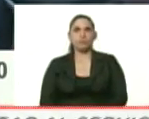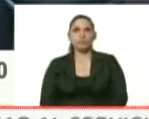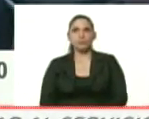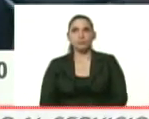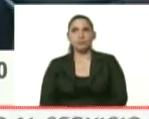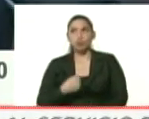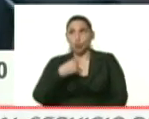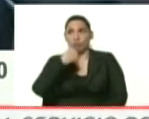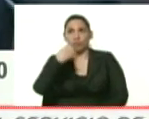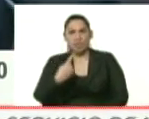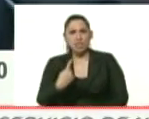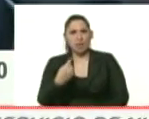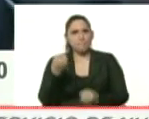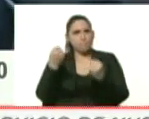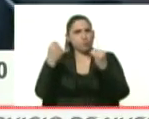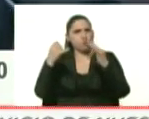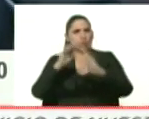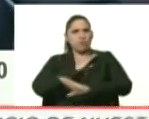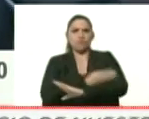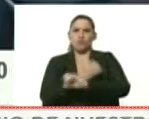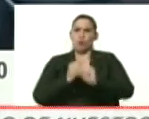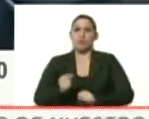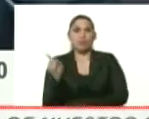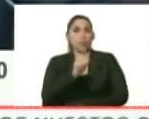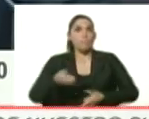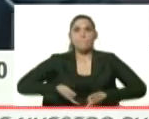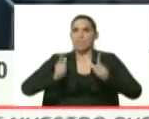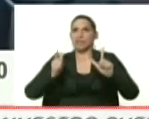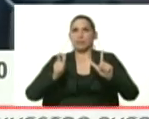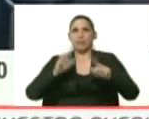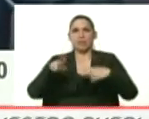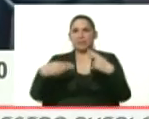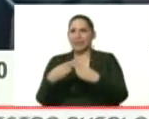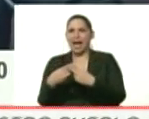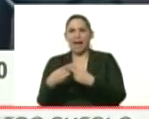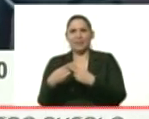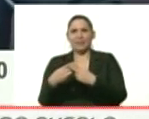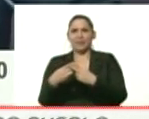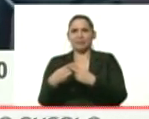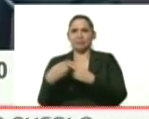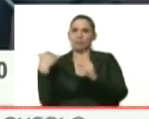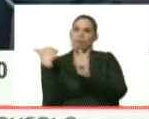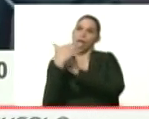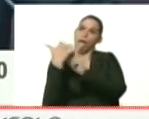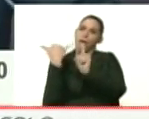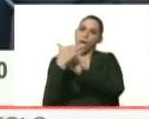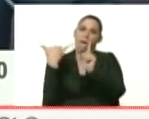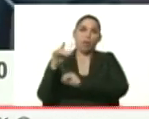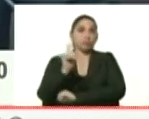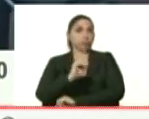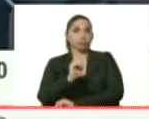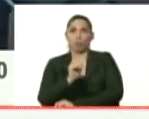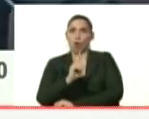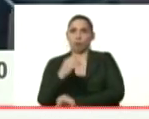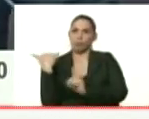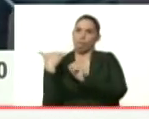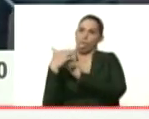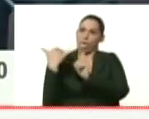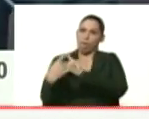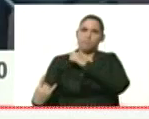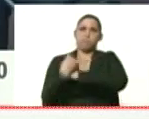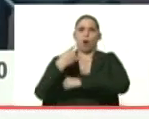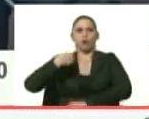lo dije con mucha fuerza. No permitamos que nadie nos caiga a coba. No nos